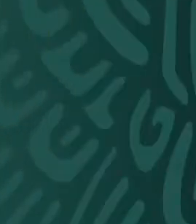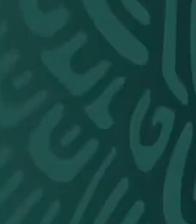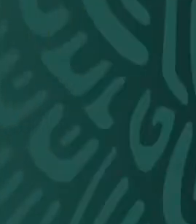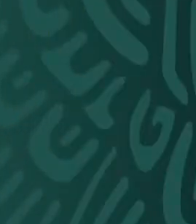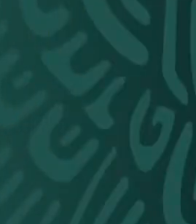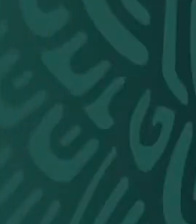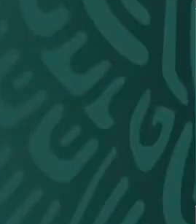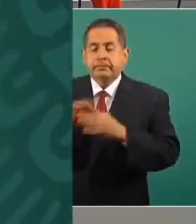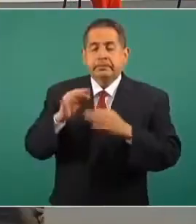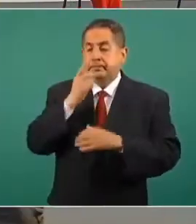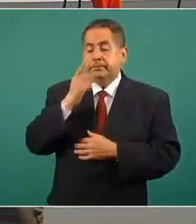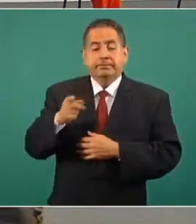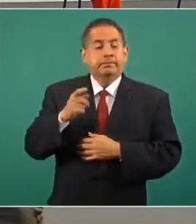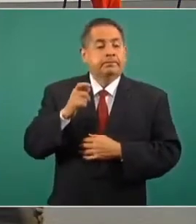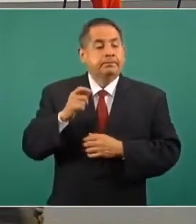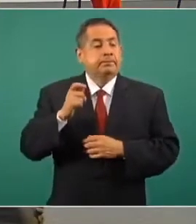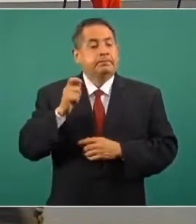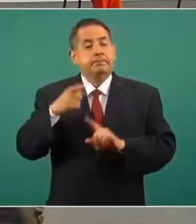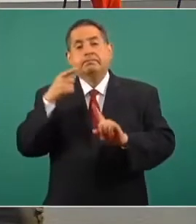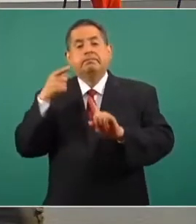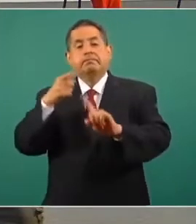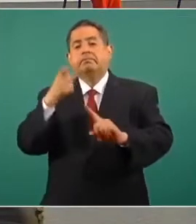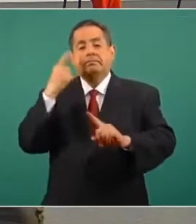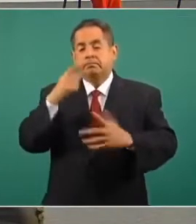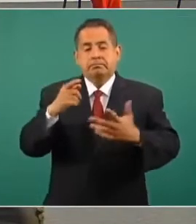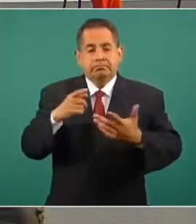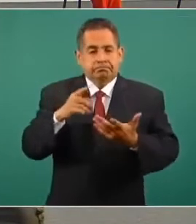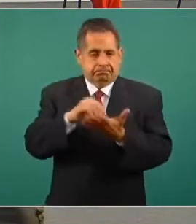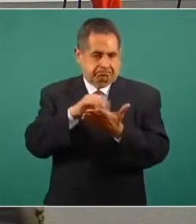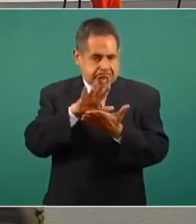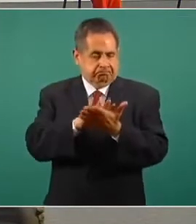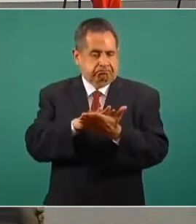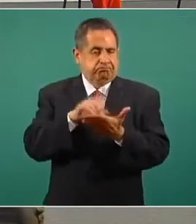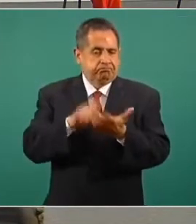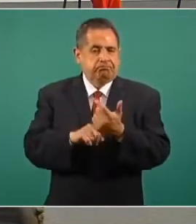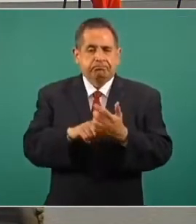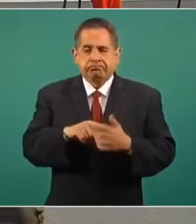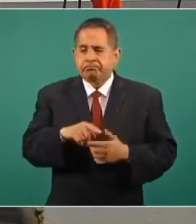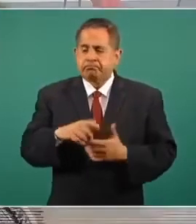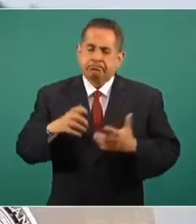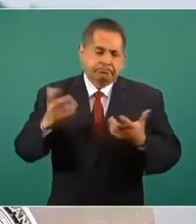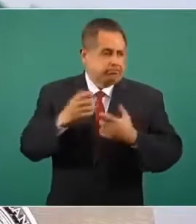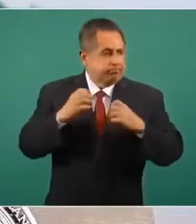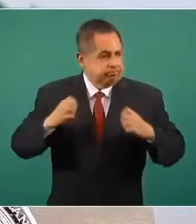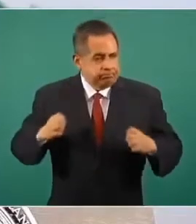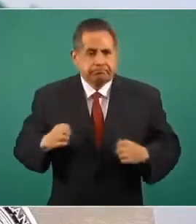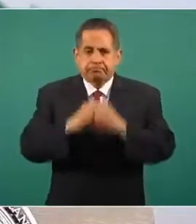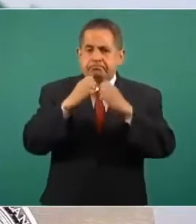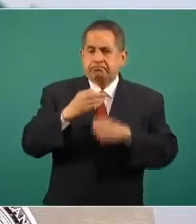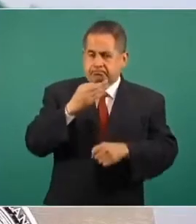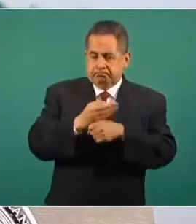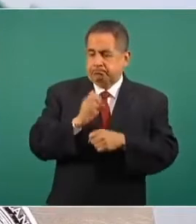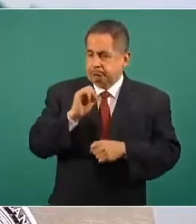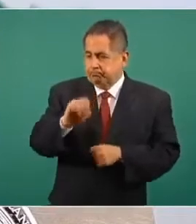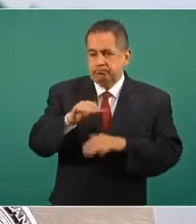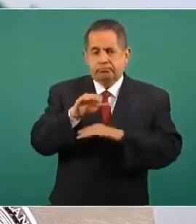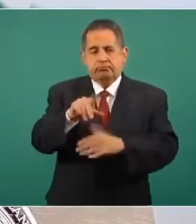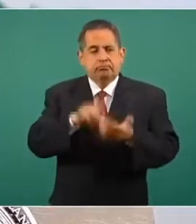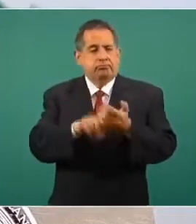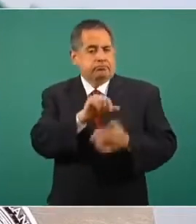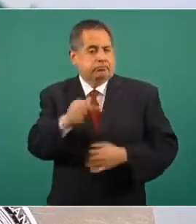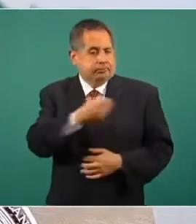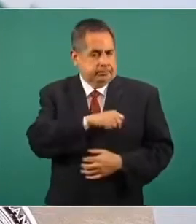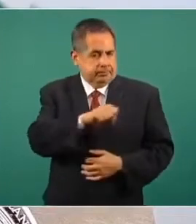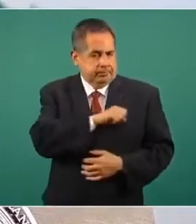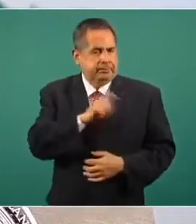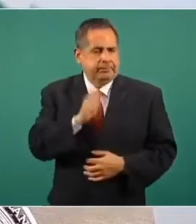uso medicinal. Tiene por objeto establecer como una acción extraordinaria en materia de salubridad